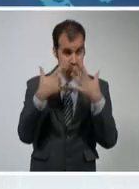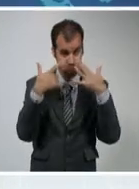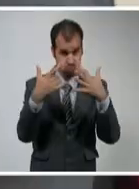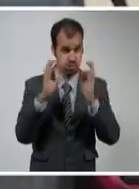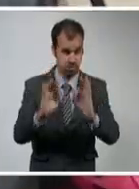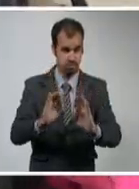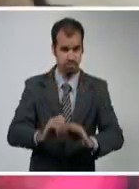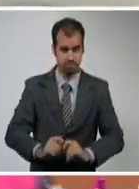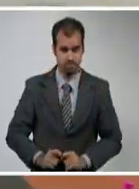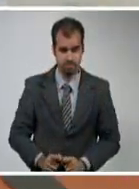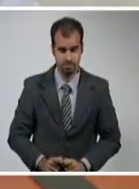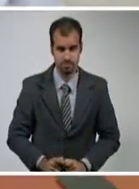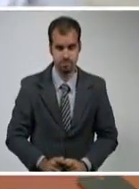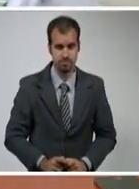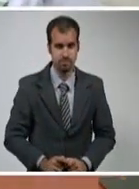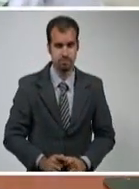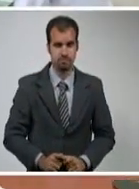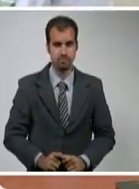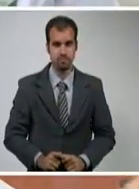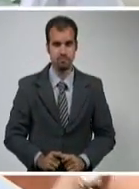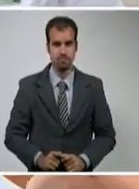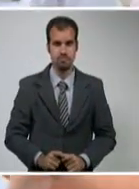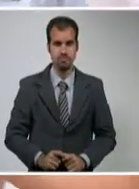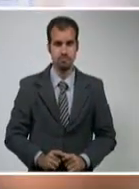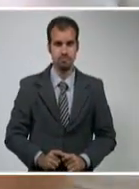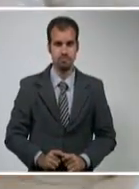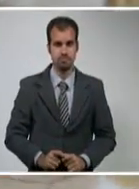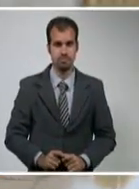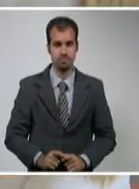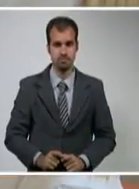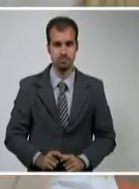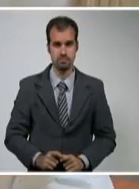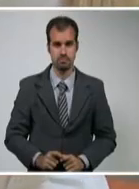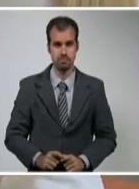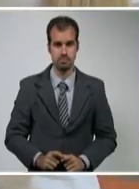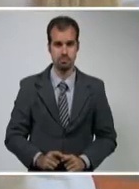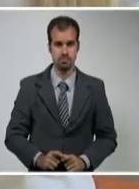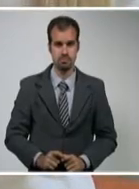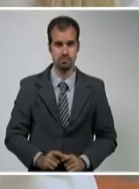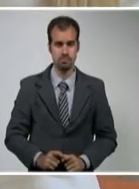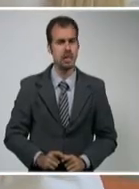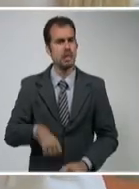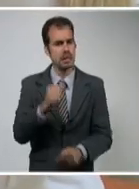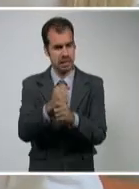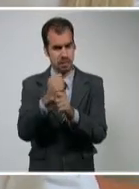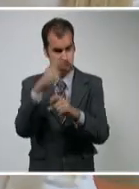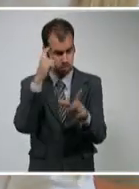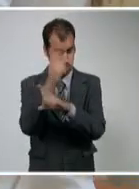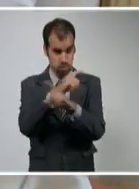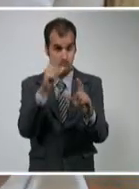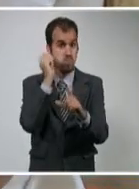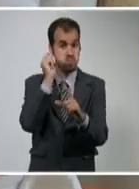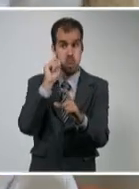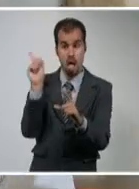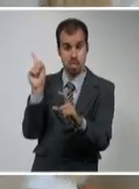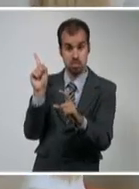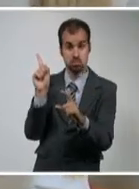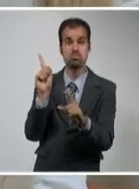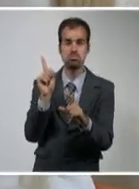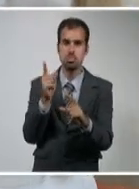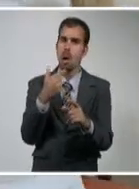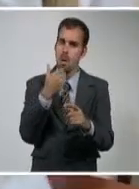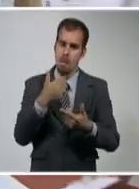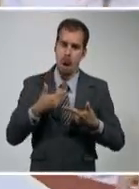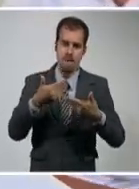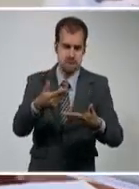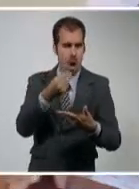científica. Luego de una carrera dedicada a la ciencia, Irma Labrador tuvo la oportunidad de seguir aportando